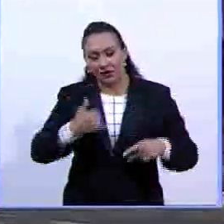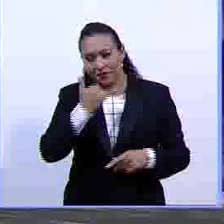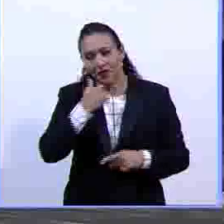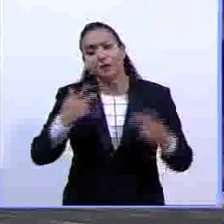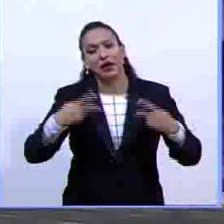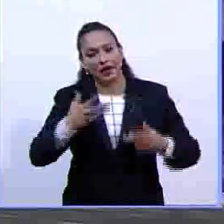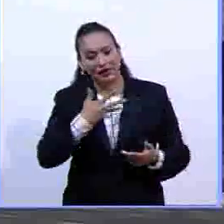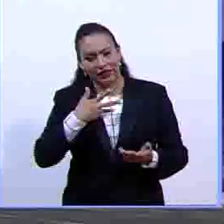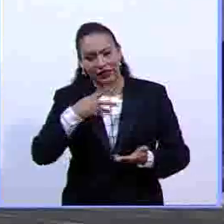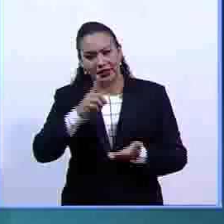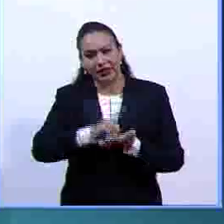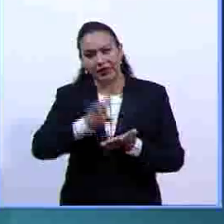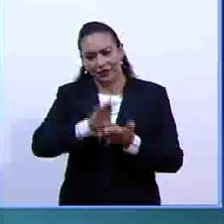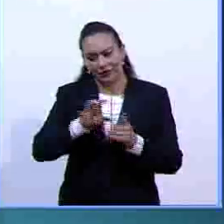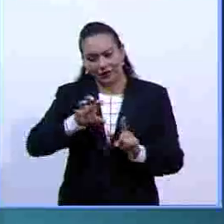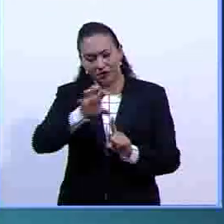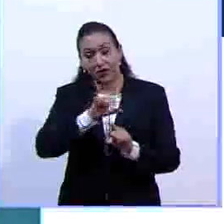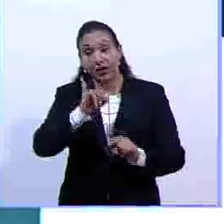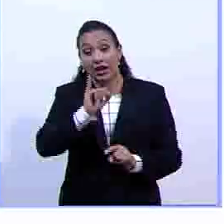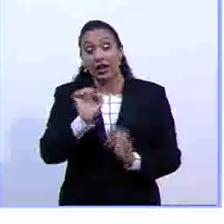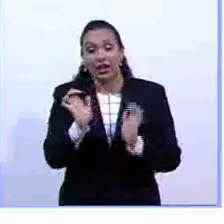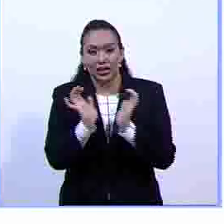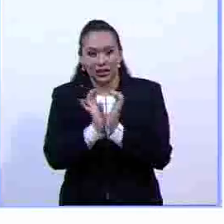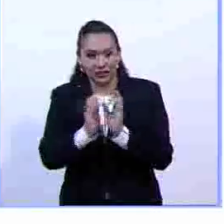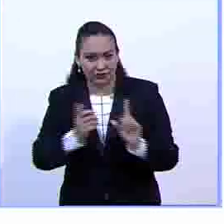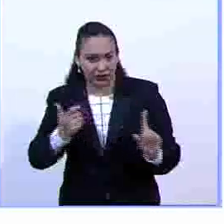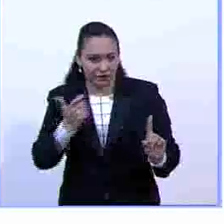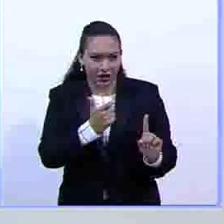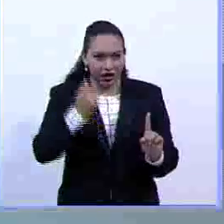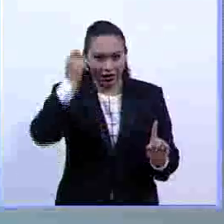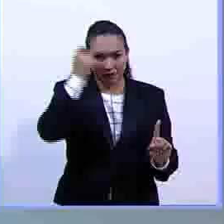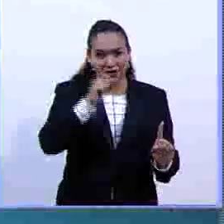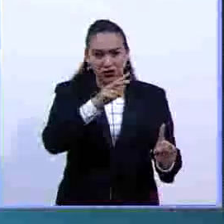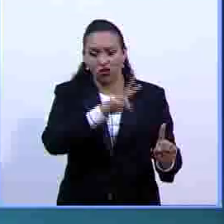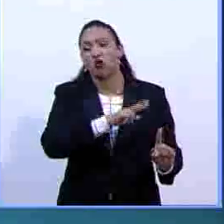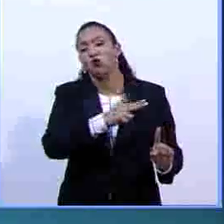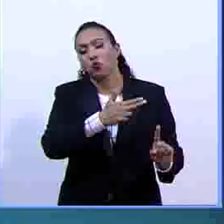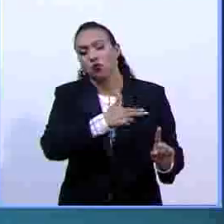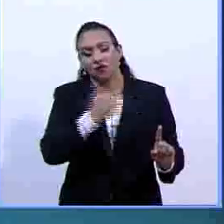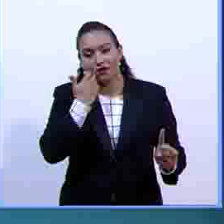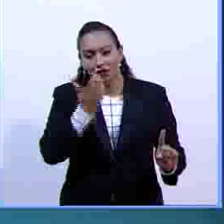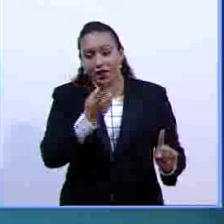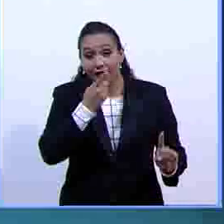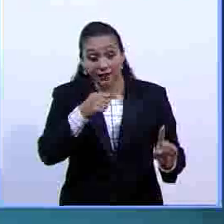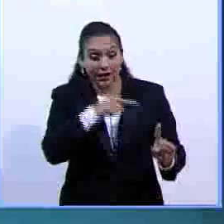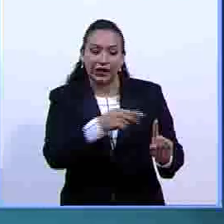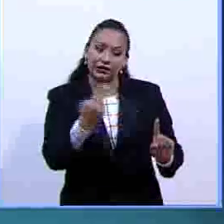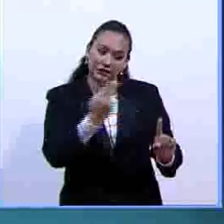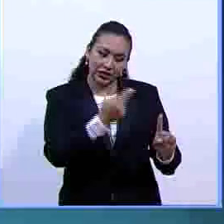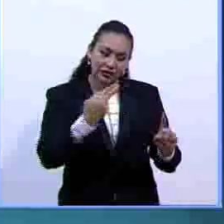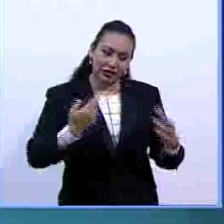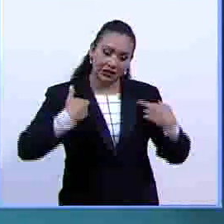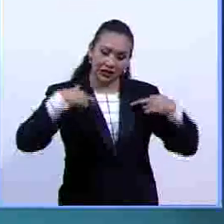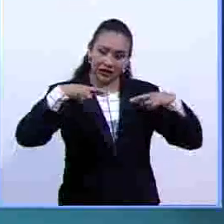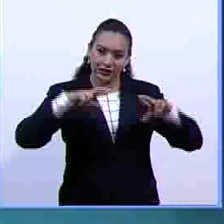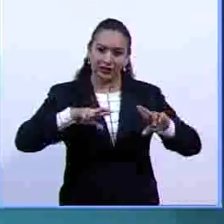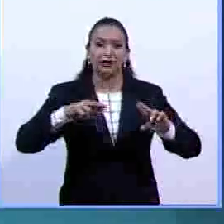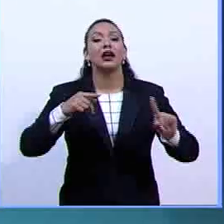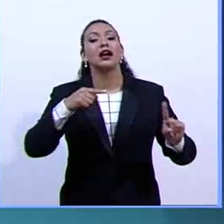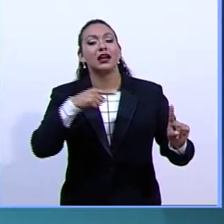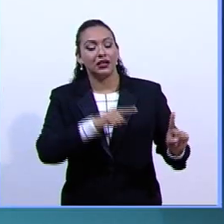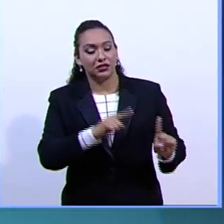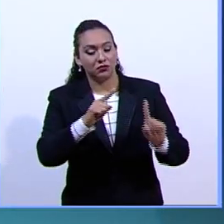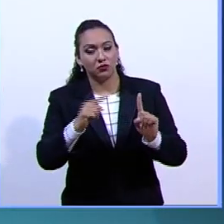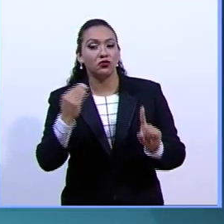quien el ISSSTE le había negado una pensión por orfandad, ya que le exigía contar con un tutor legal mediante un juicio de